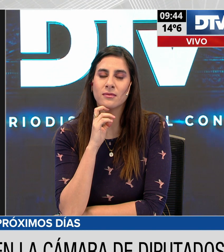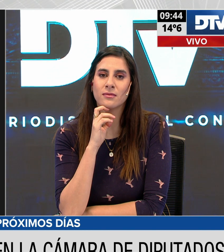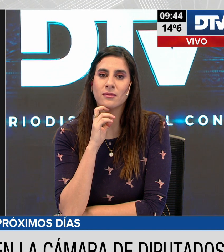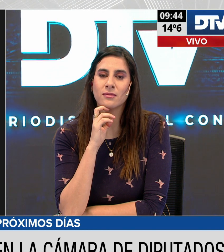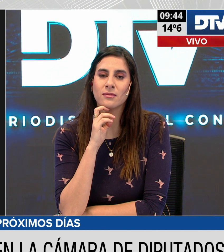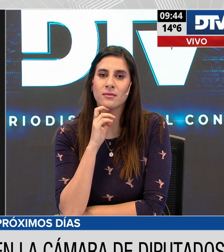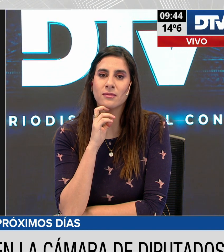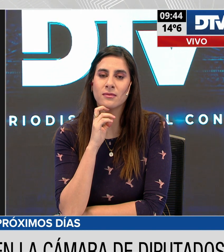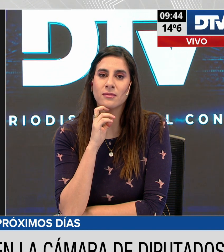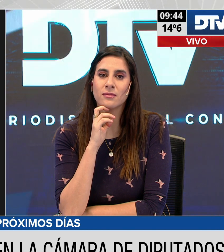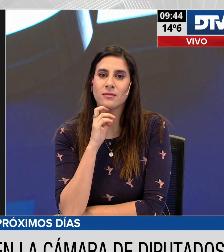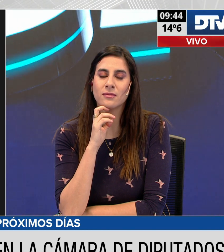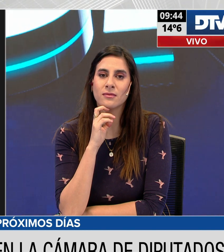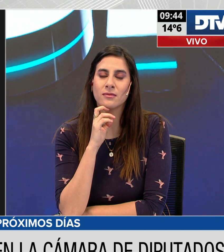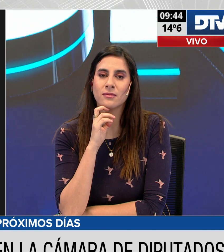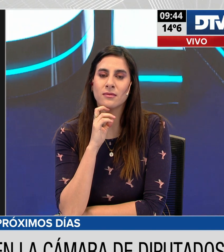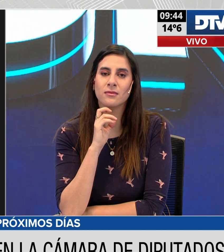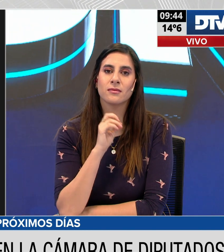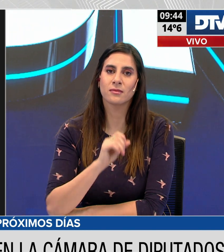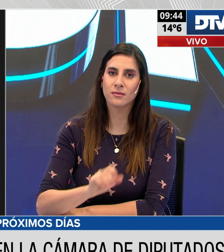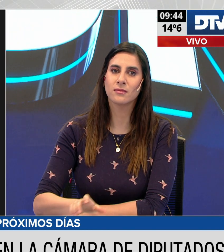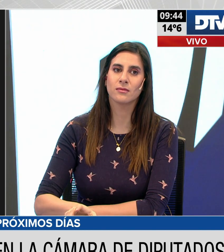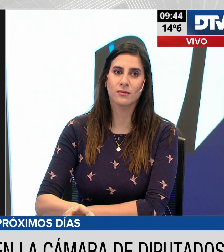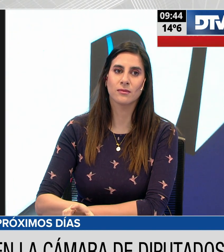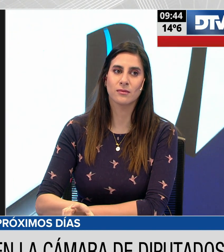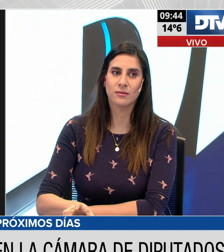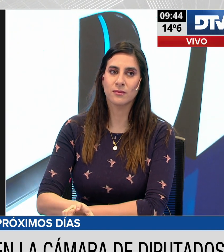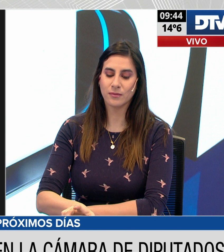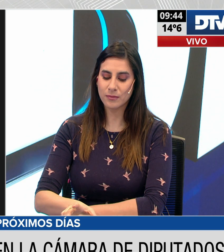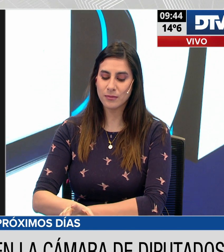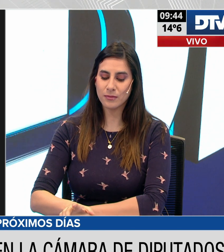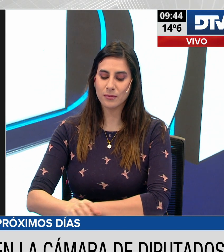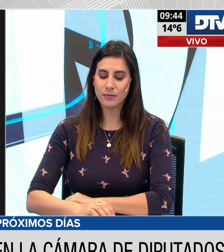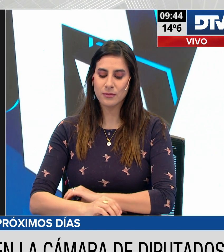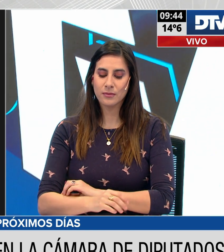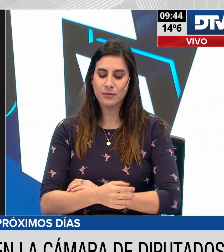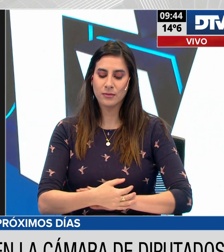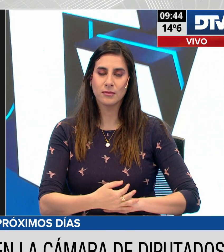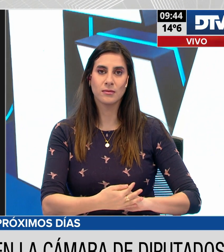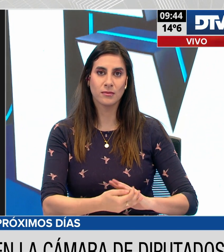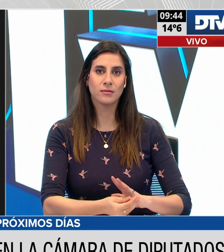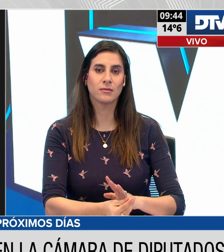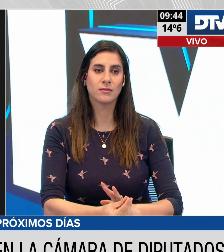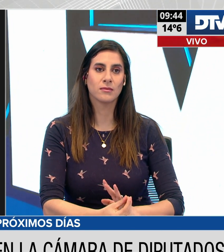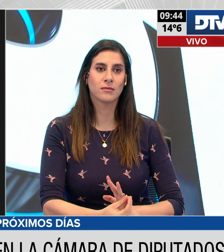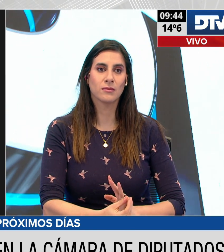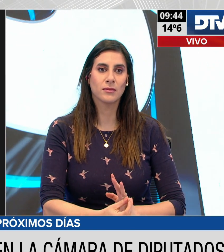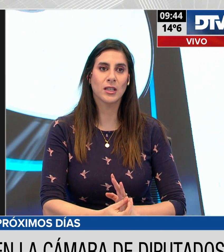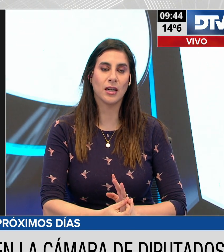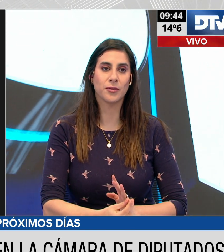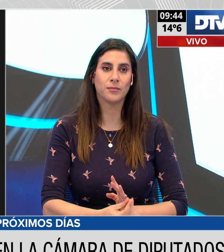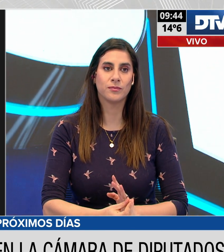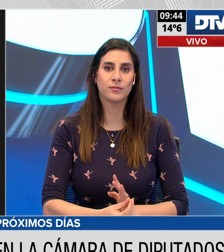dar en términos económicos y que por ahora, por lo menos, no le está yendo muy bien si hablamos, por ejemplo, de